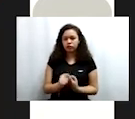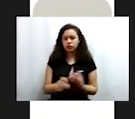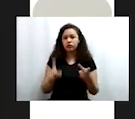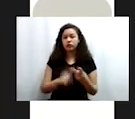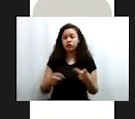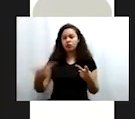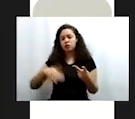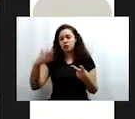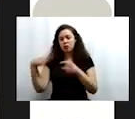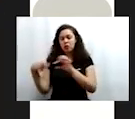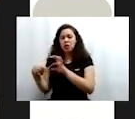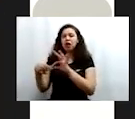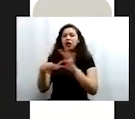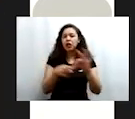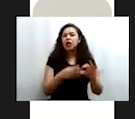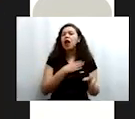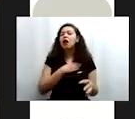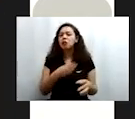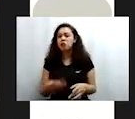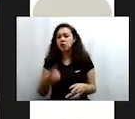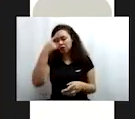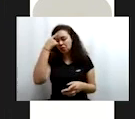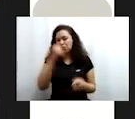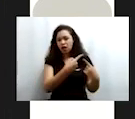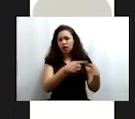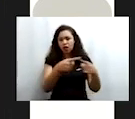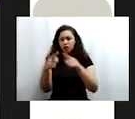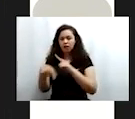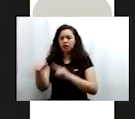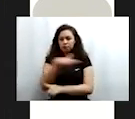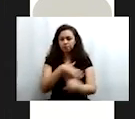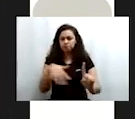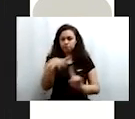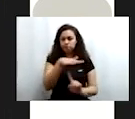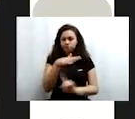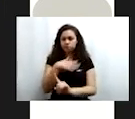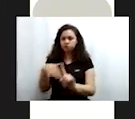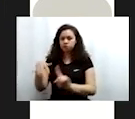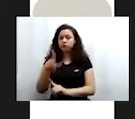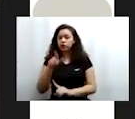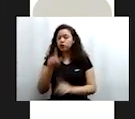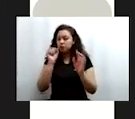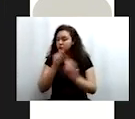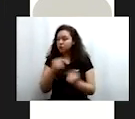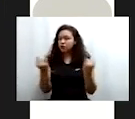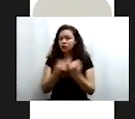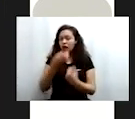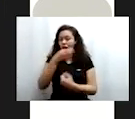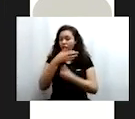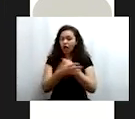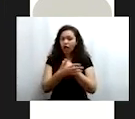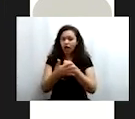dirigente en esta cuestión dentro de los diferentes ámbitos, tú mismo le vas a hacer saber a